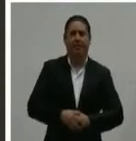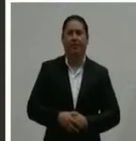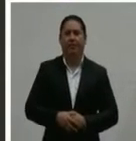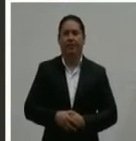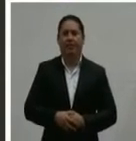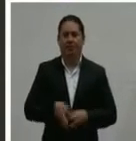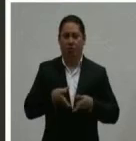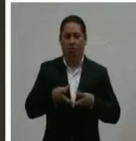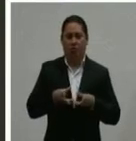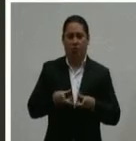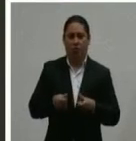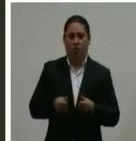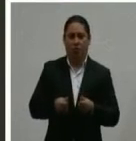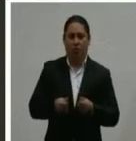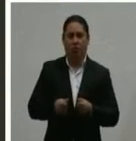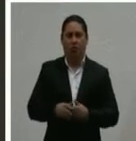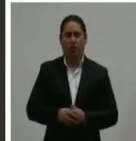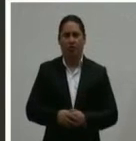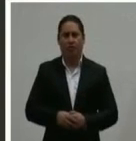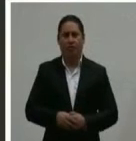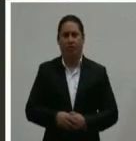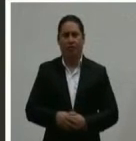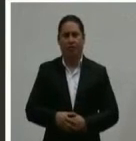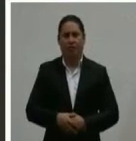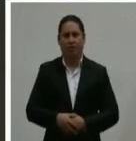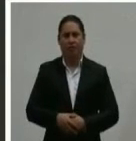el gasto no programable.